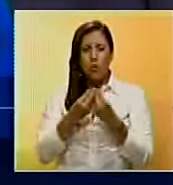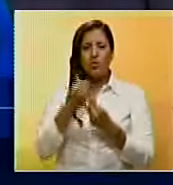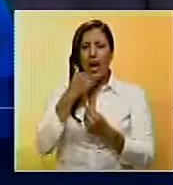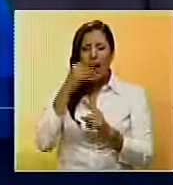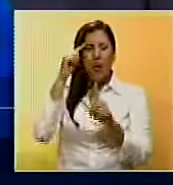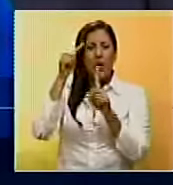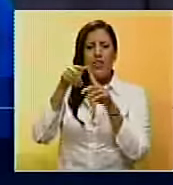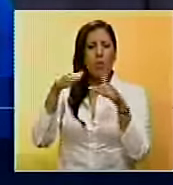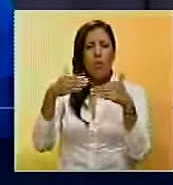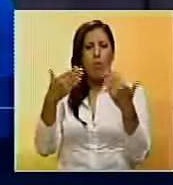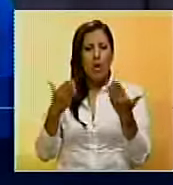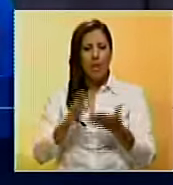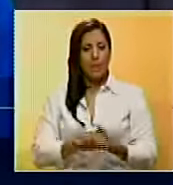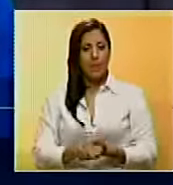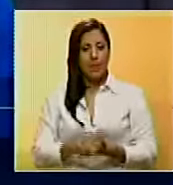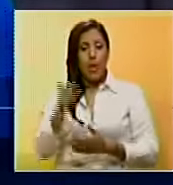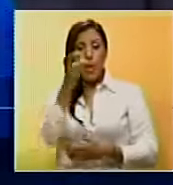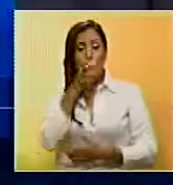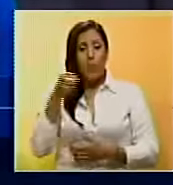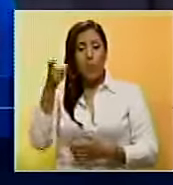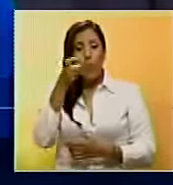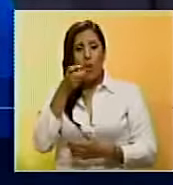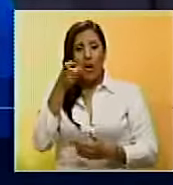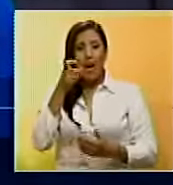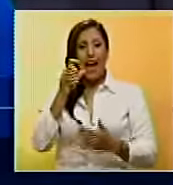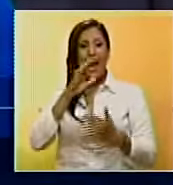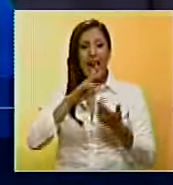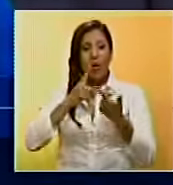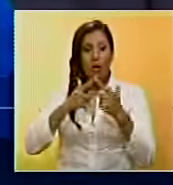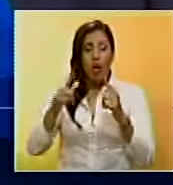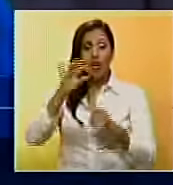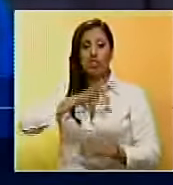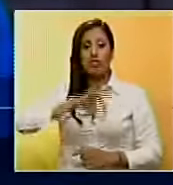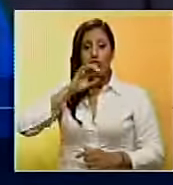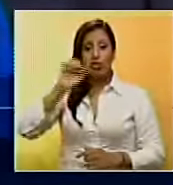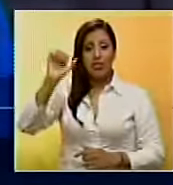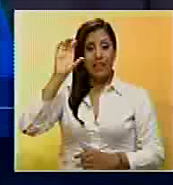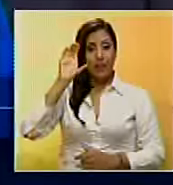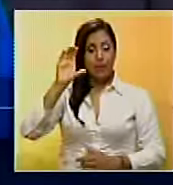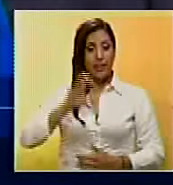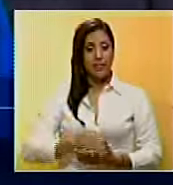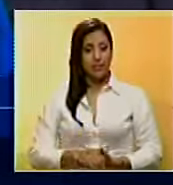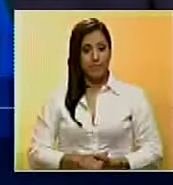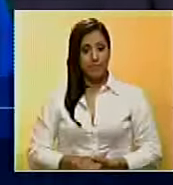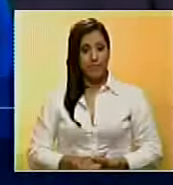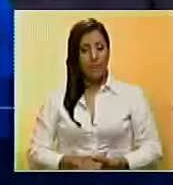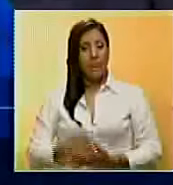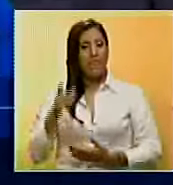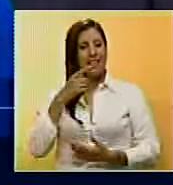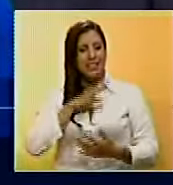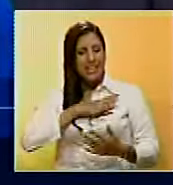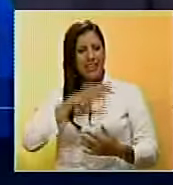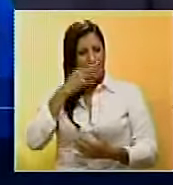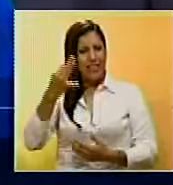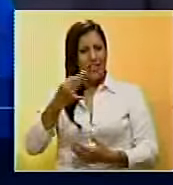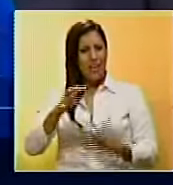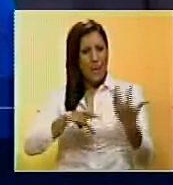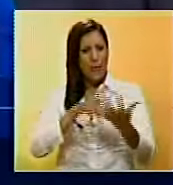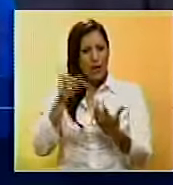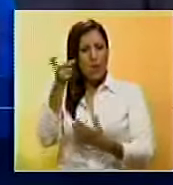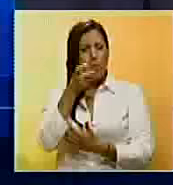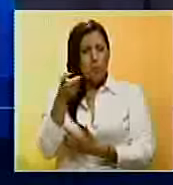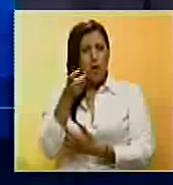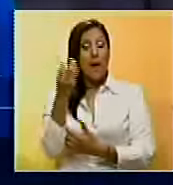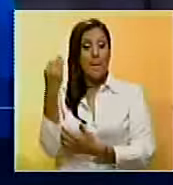único objetivo, que es la búsqueda de la inestabilidad social de la región. Es una amenaza cierta que